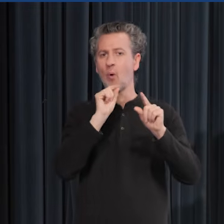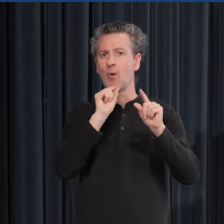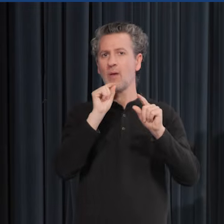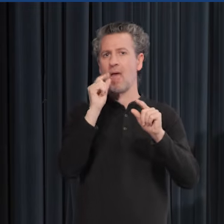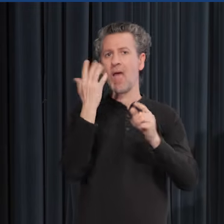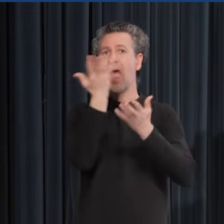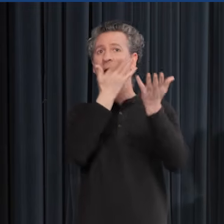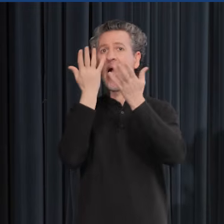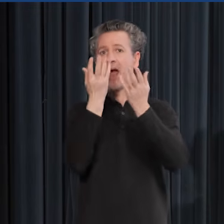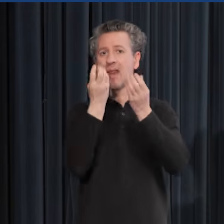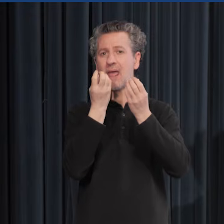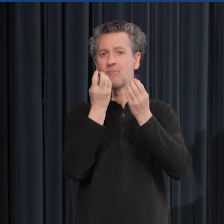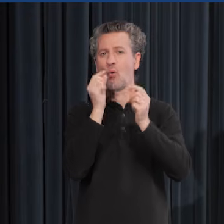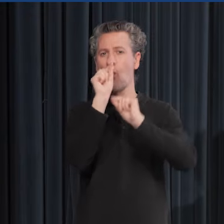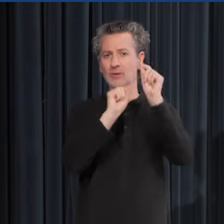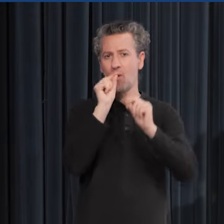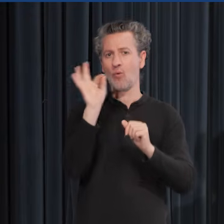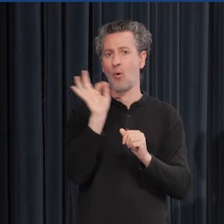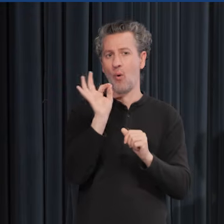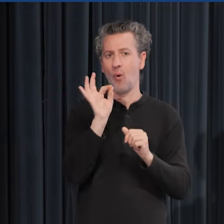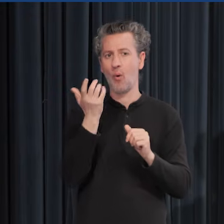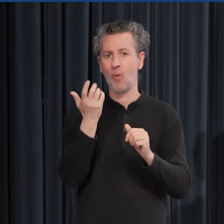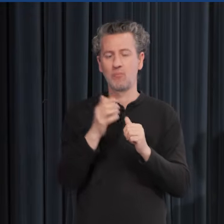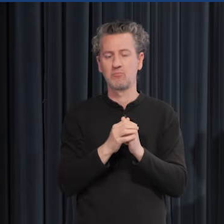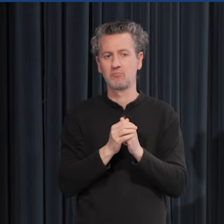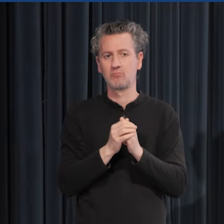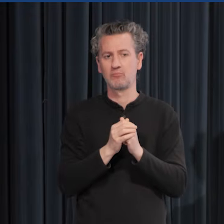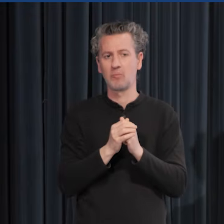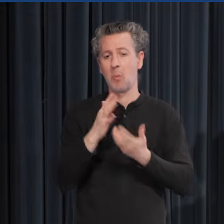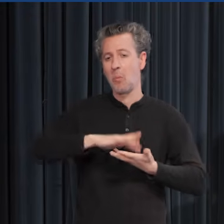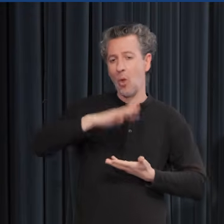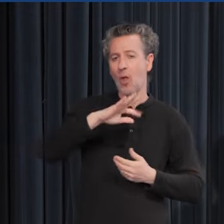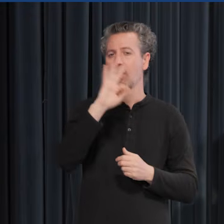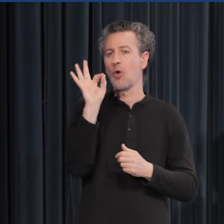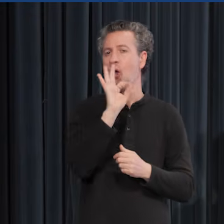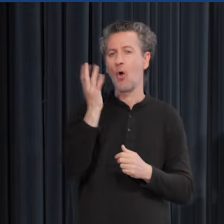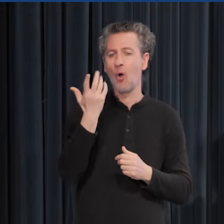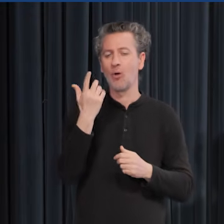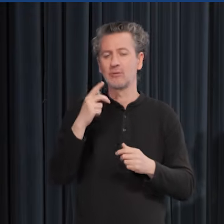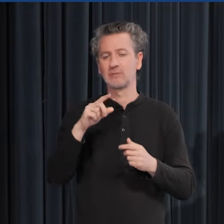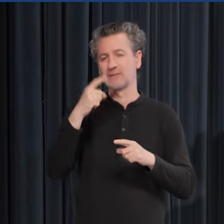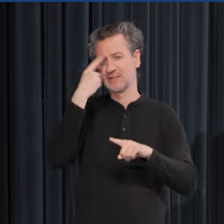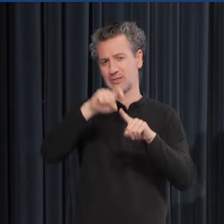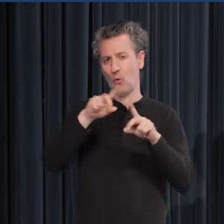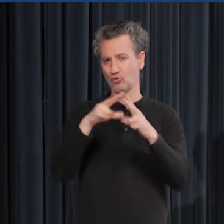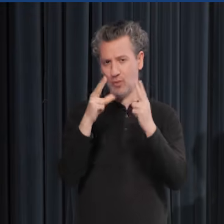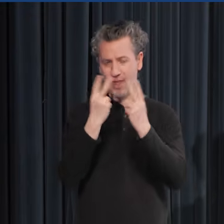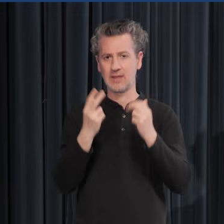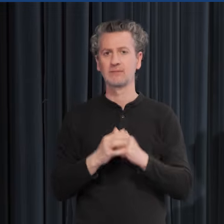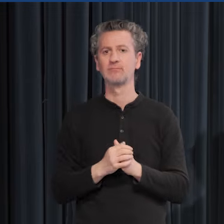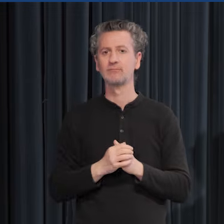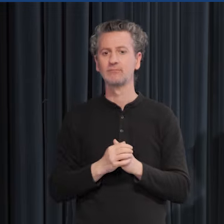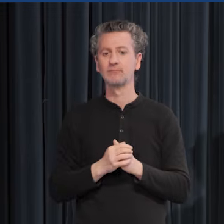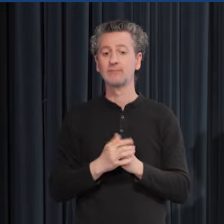aire, factores biológicos e incluso los factores psicosociales. Pero si nos centramos, por